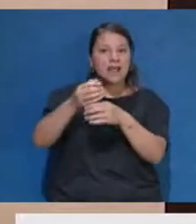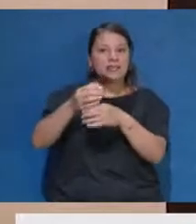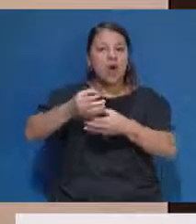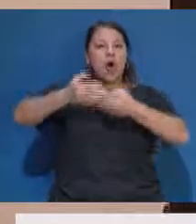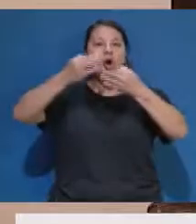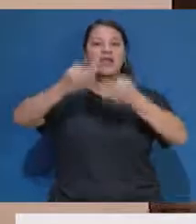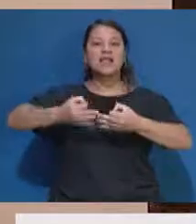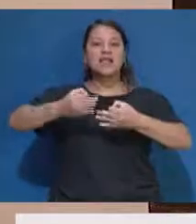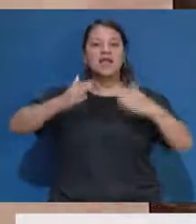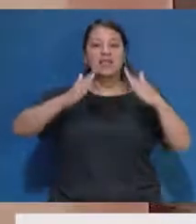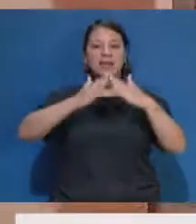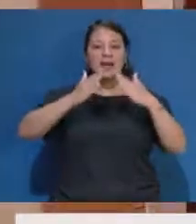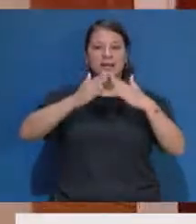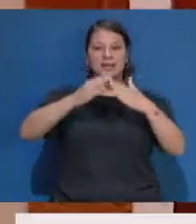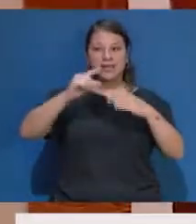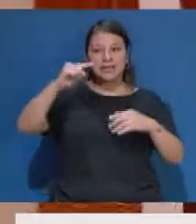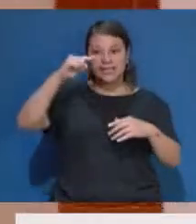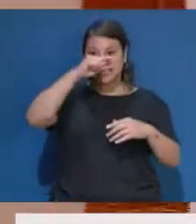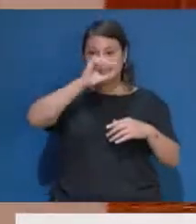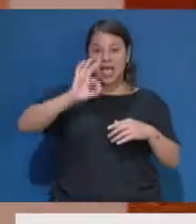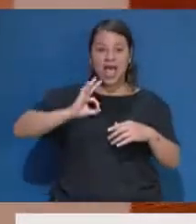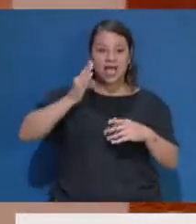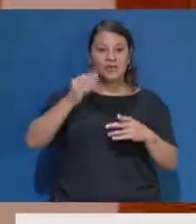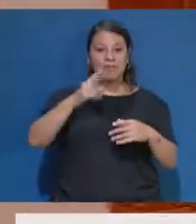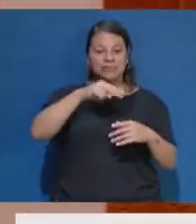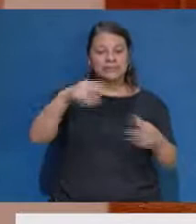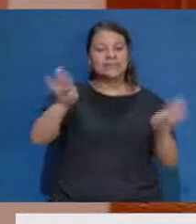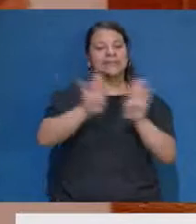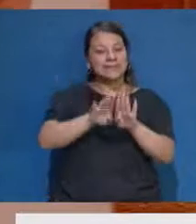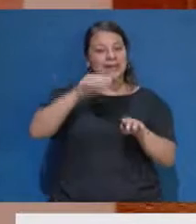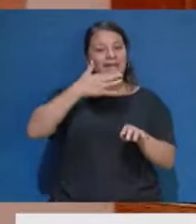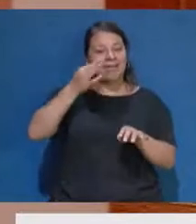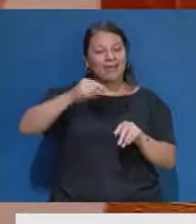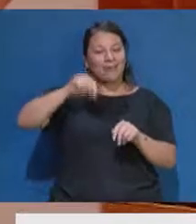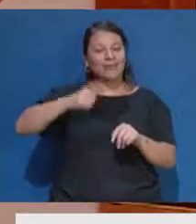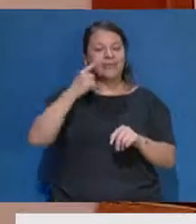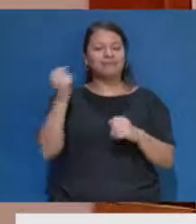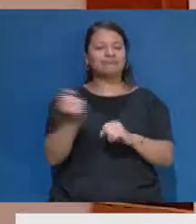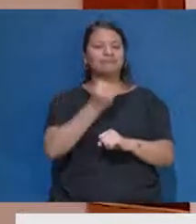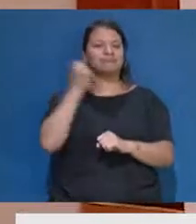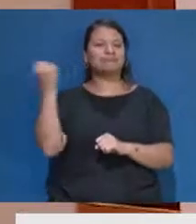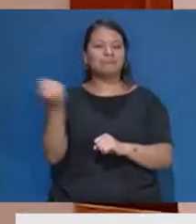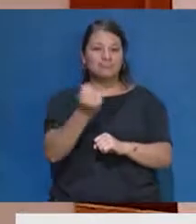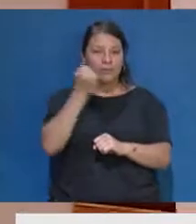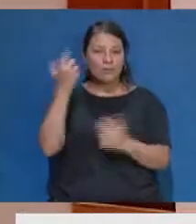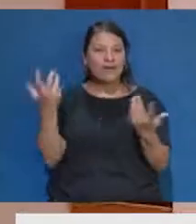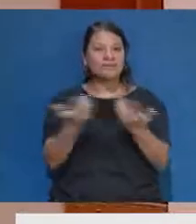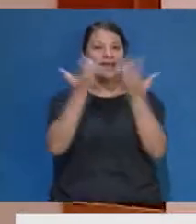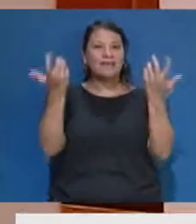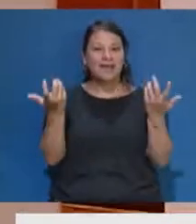de la mansión. 7 años cerrado el museo y la verdad que es un día importante. Es un día, creo, para